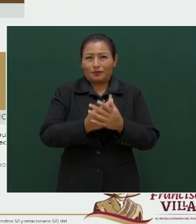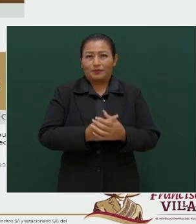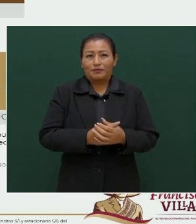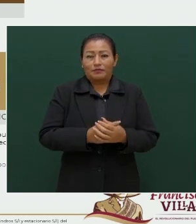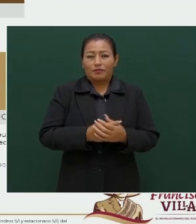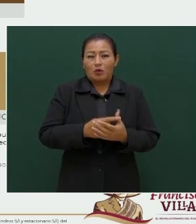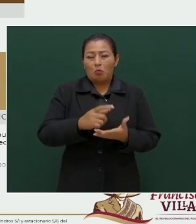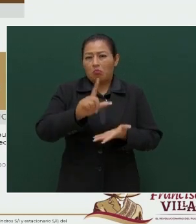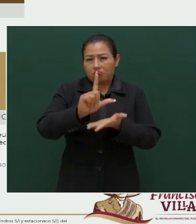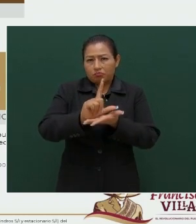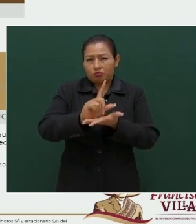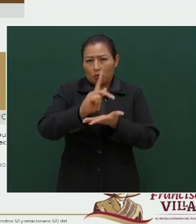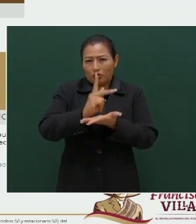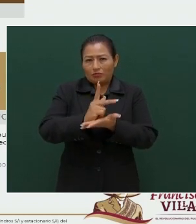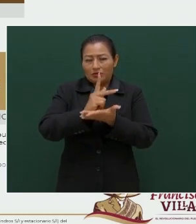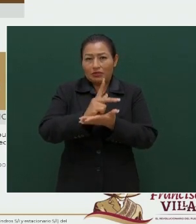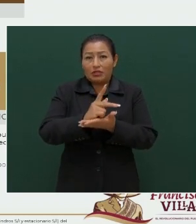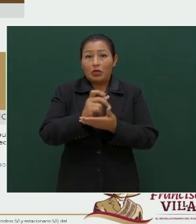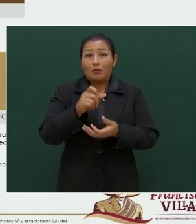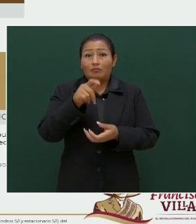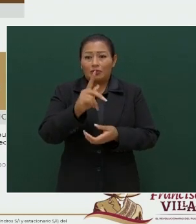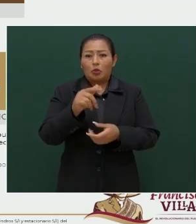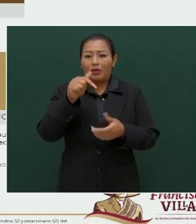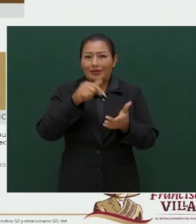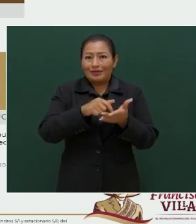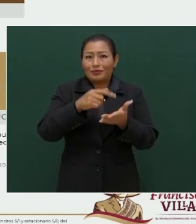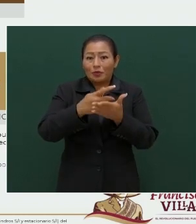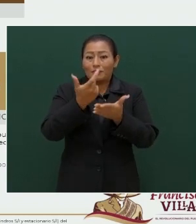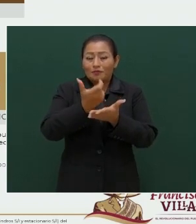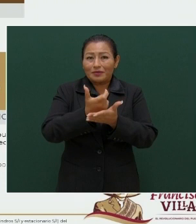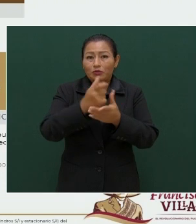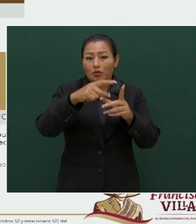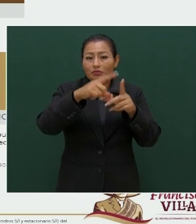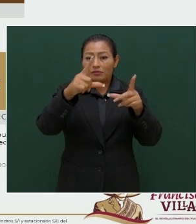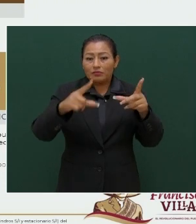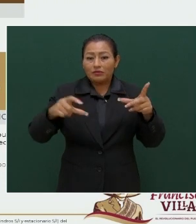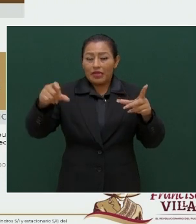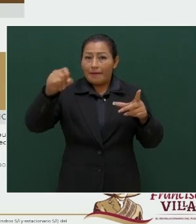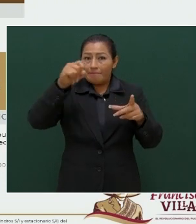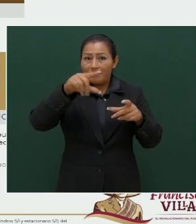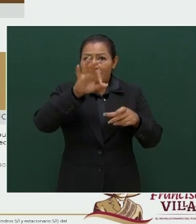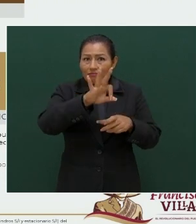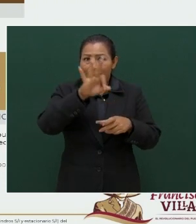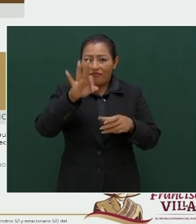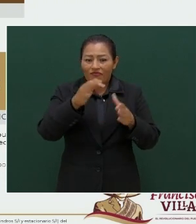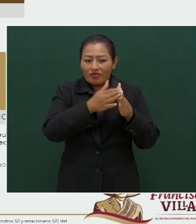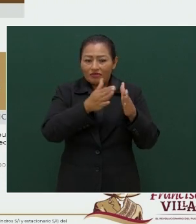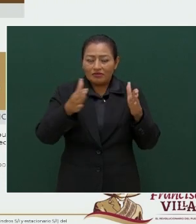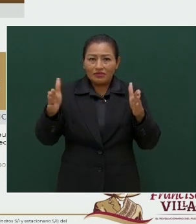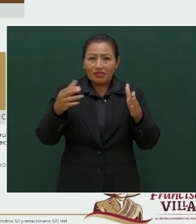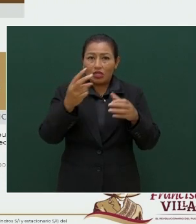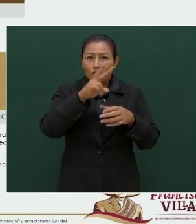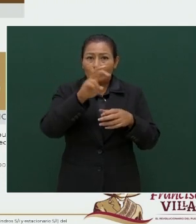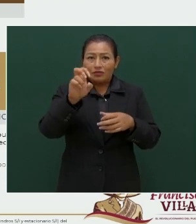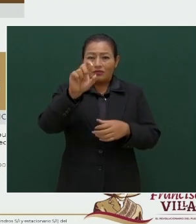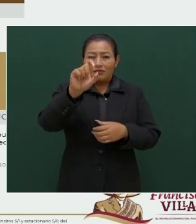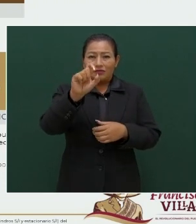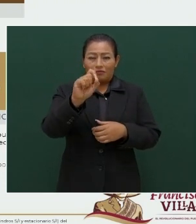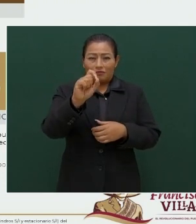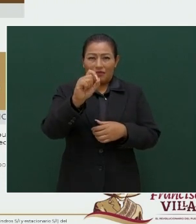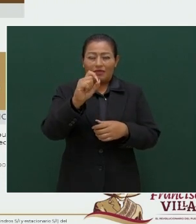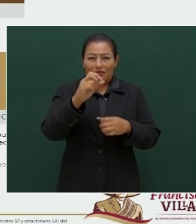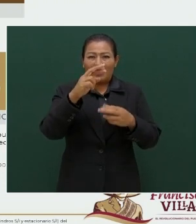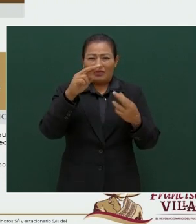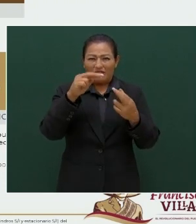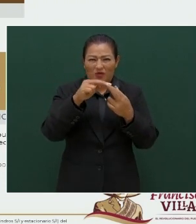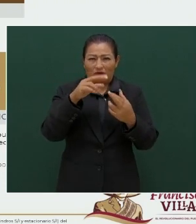centavos por kilo. Frente a lo anterior, los precios promedio nacionales en esa misma fecha en las 220